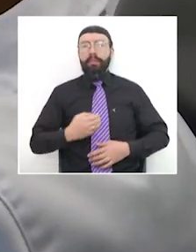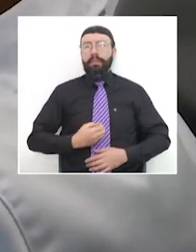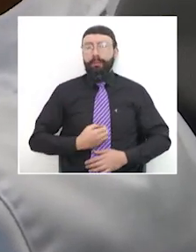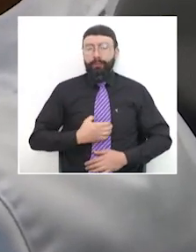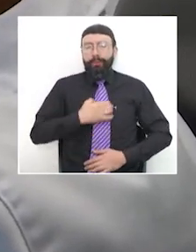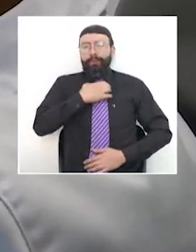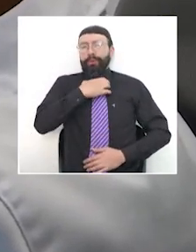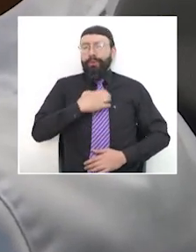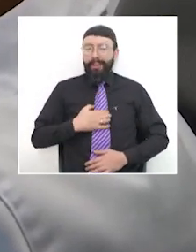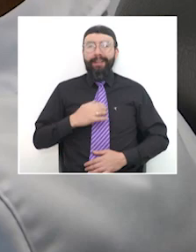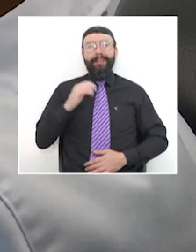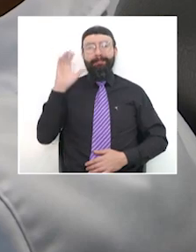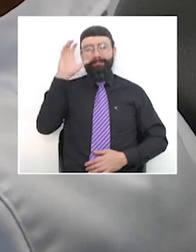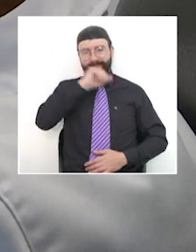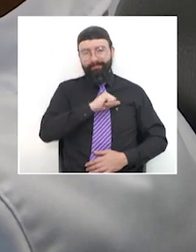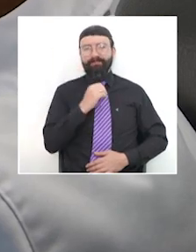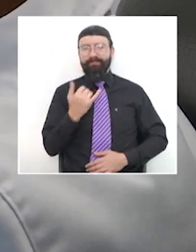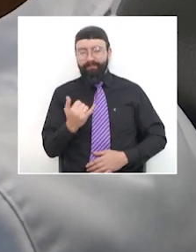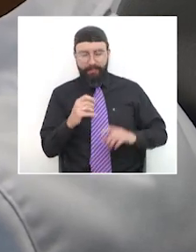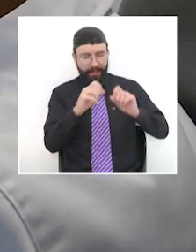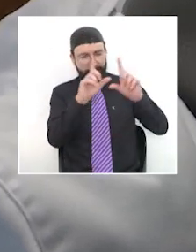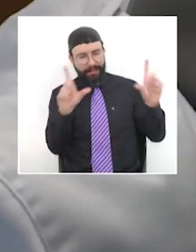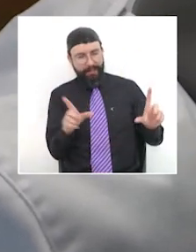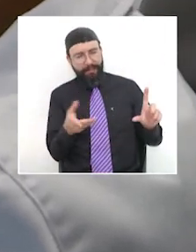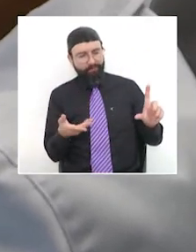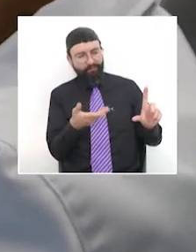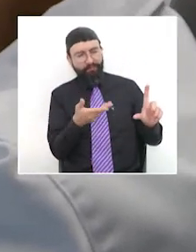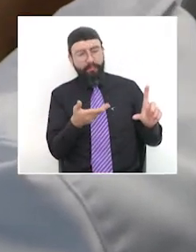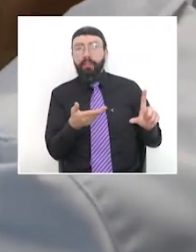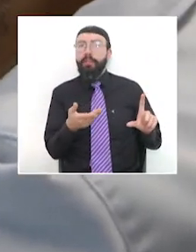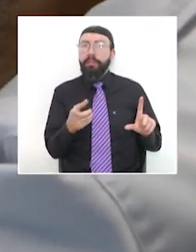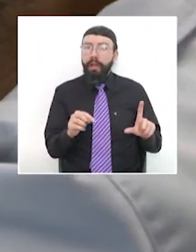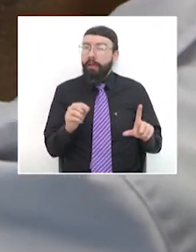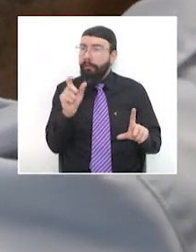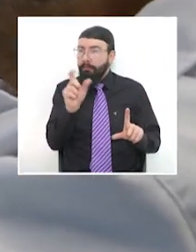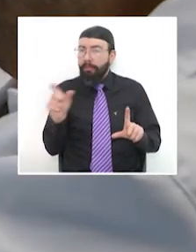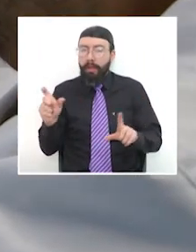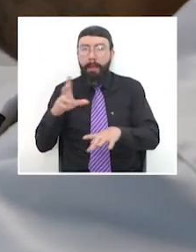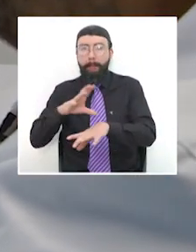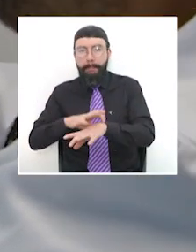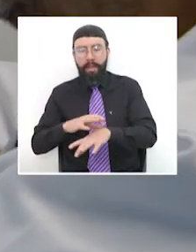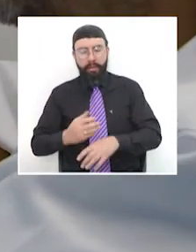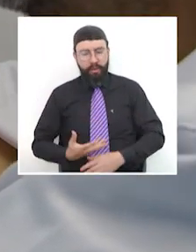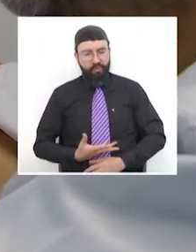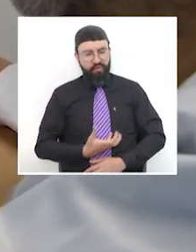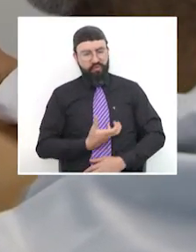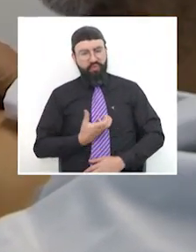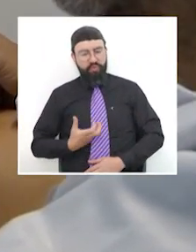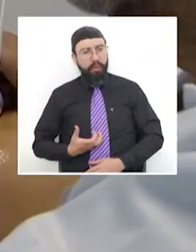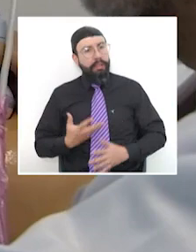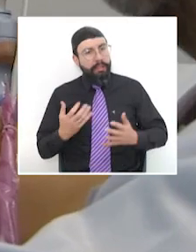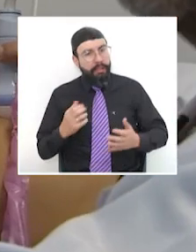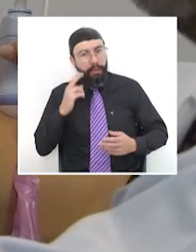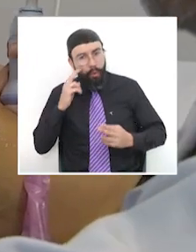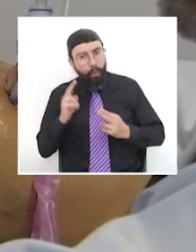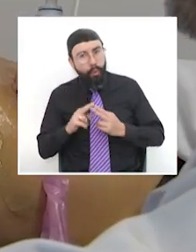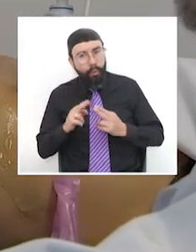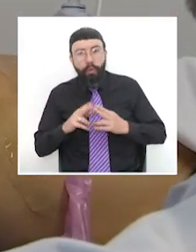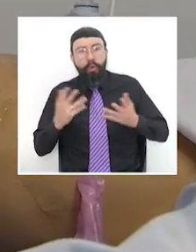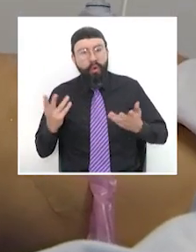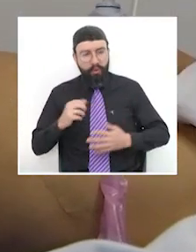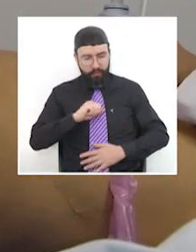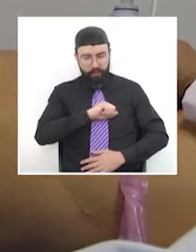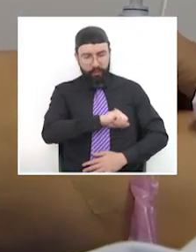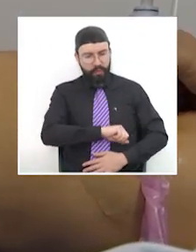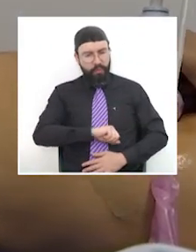parte, que es la que también los mismos gastroenterólogos se interrogan de saber cómo está la otra parte, que es la